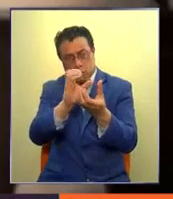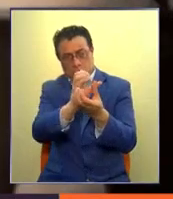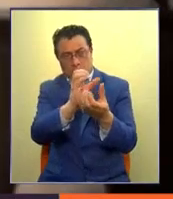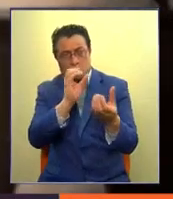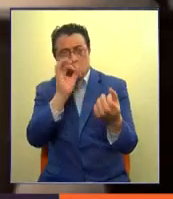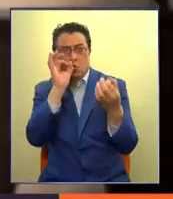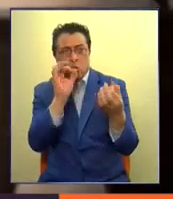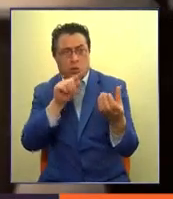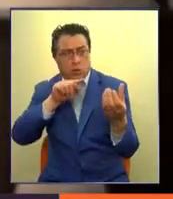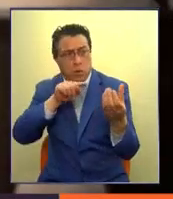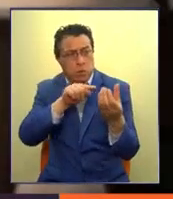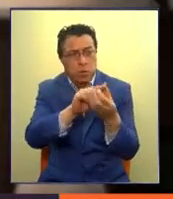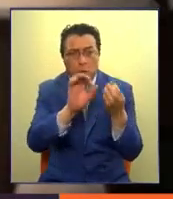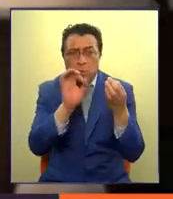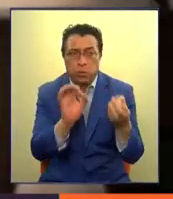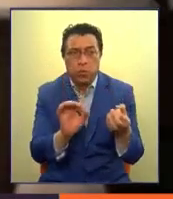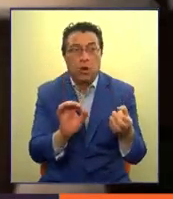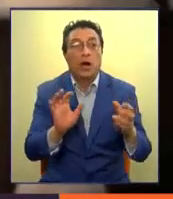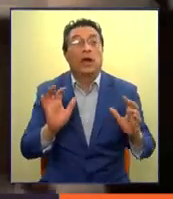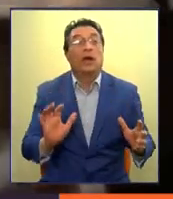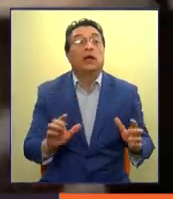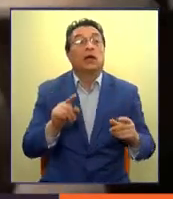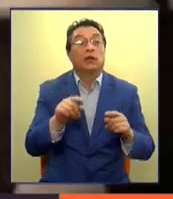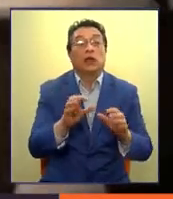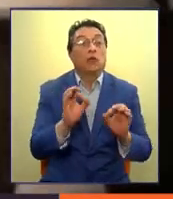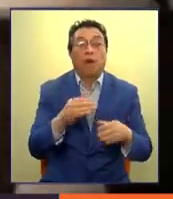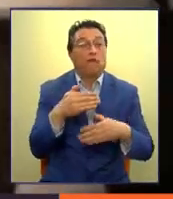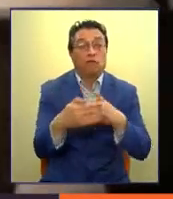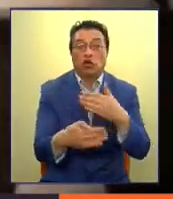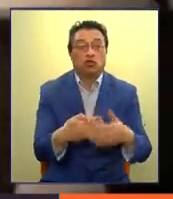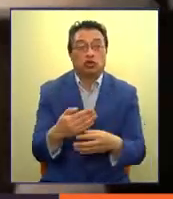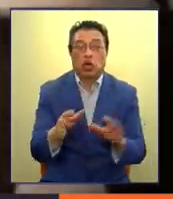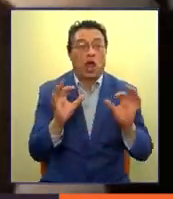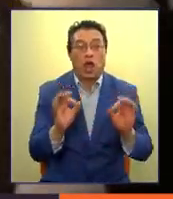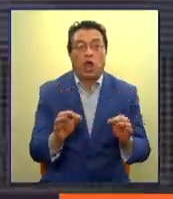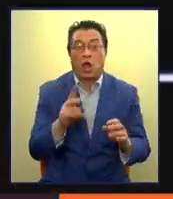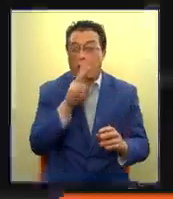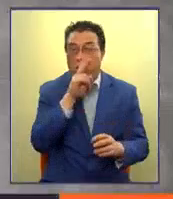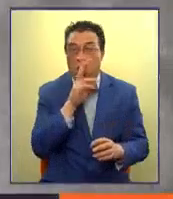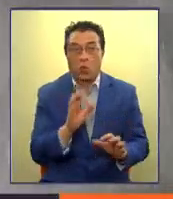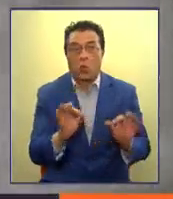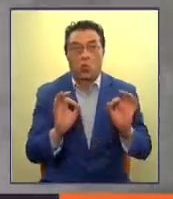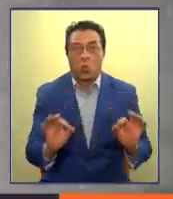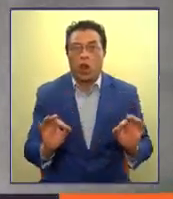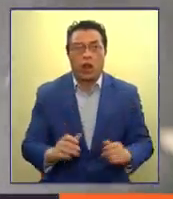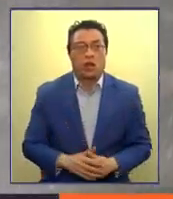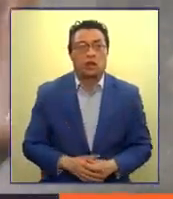necesarias, y queda el arma funcionando común y corriente. No se le hacen.